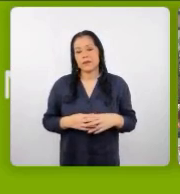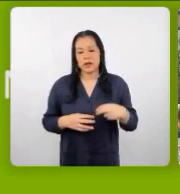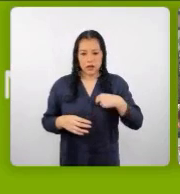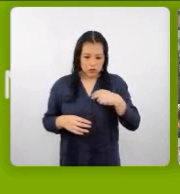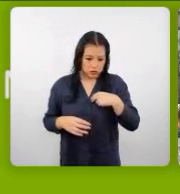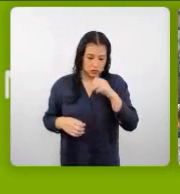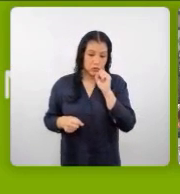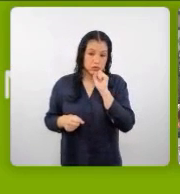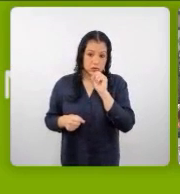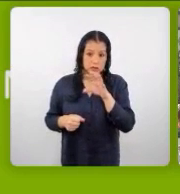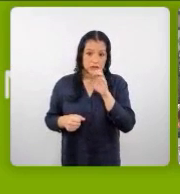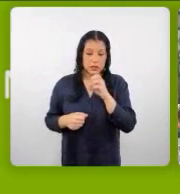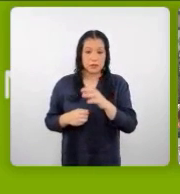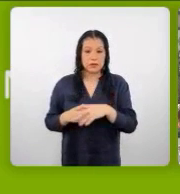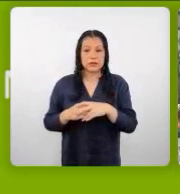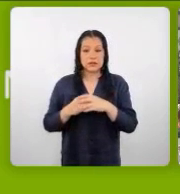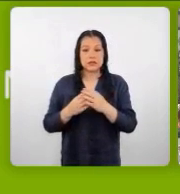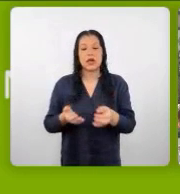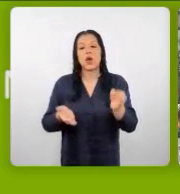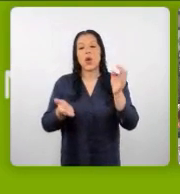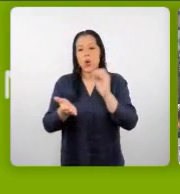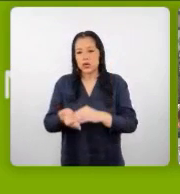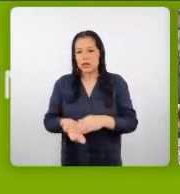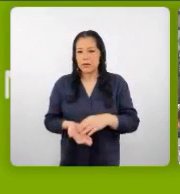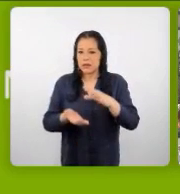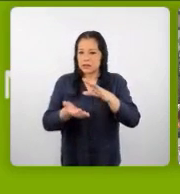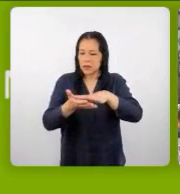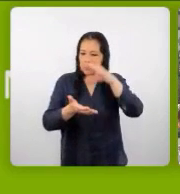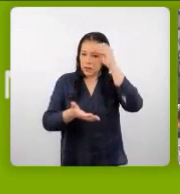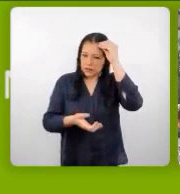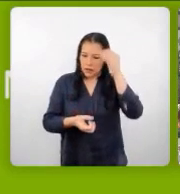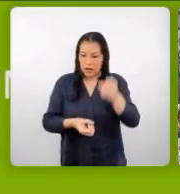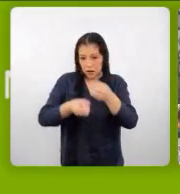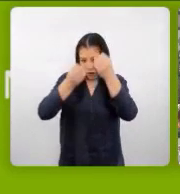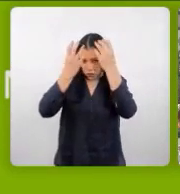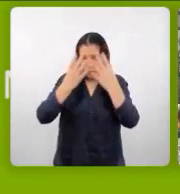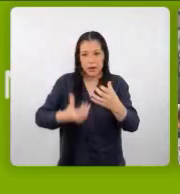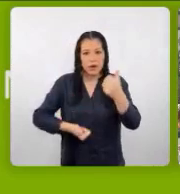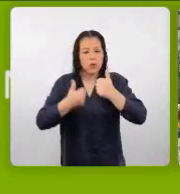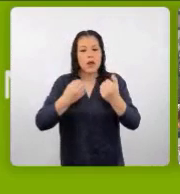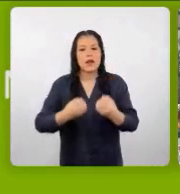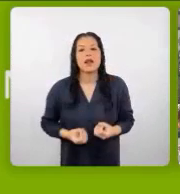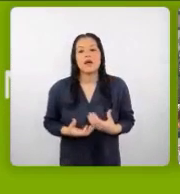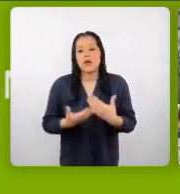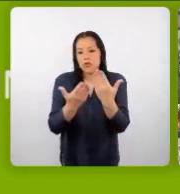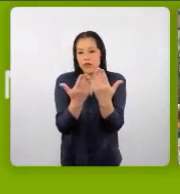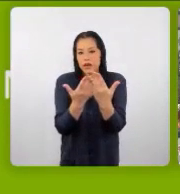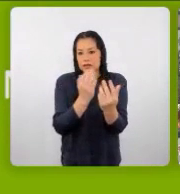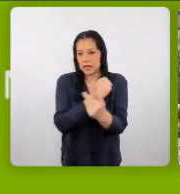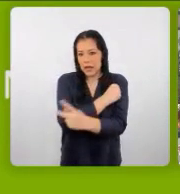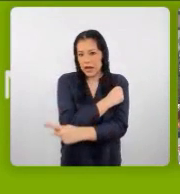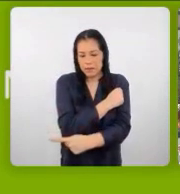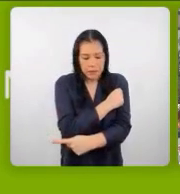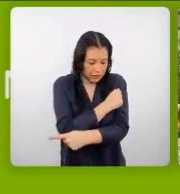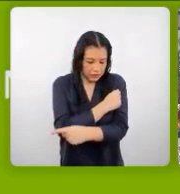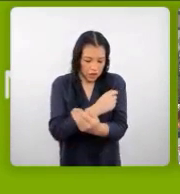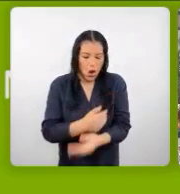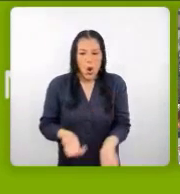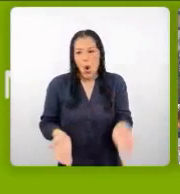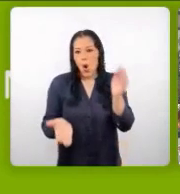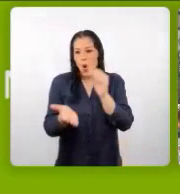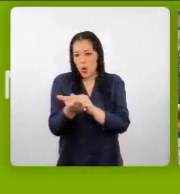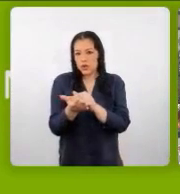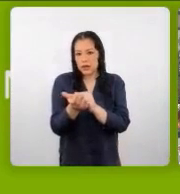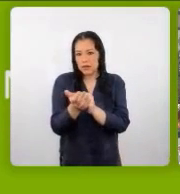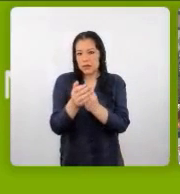precisamente estaba diciendo en su momento, es volver a reinformar qué cosa es lo que ofrece el país. Volver a